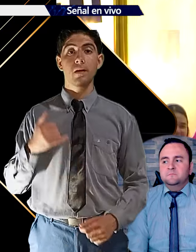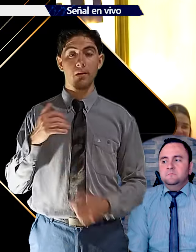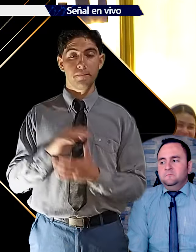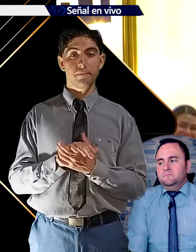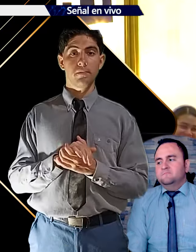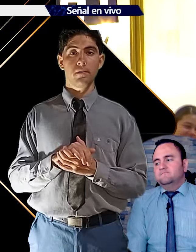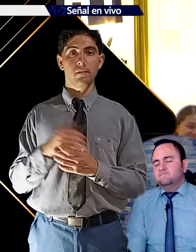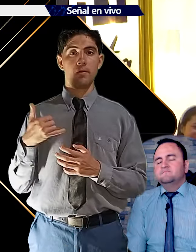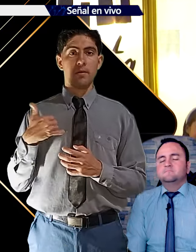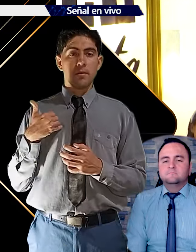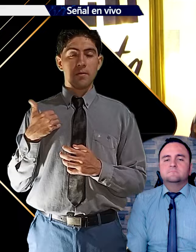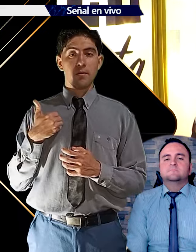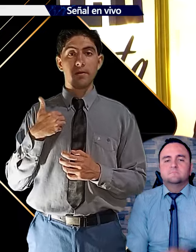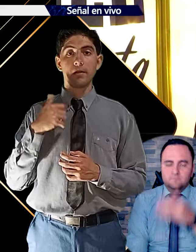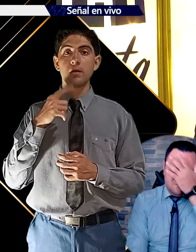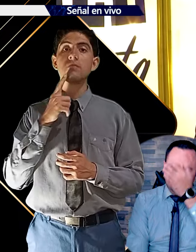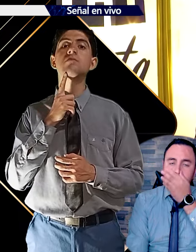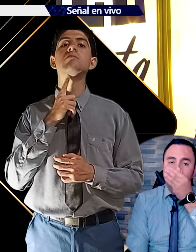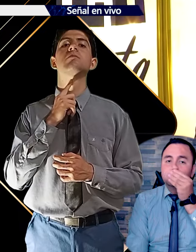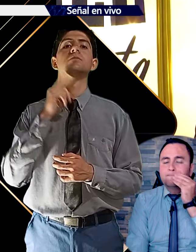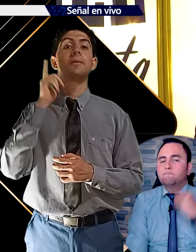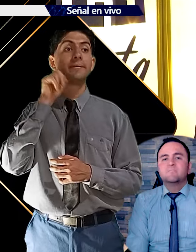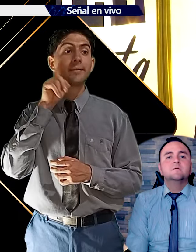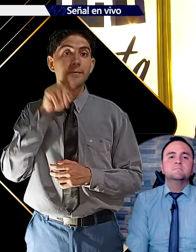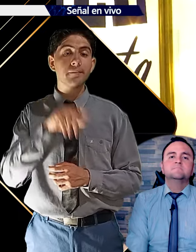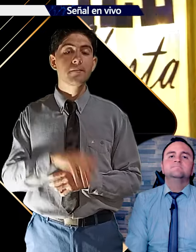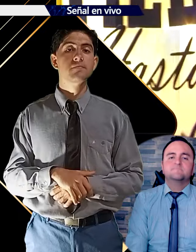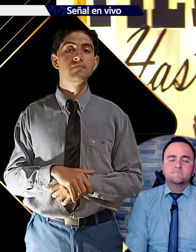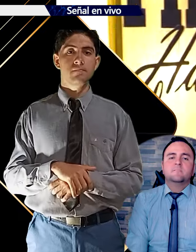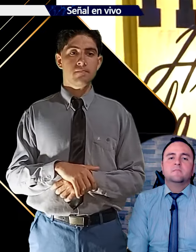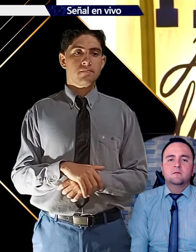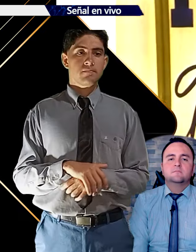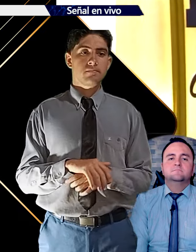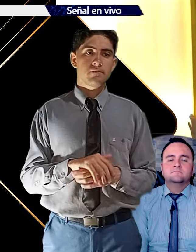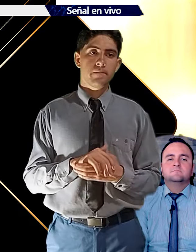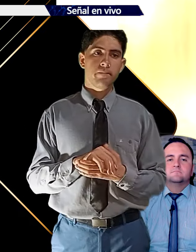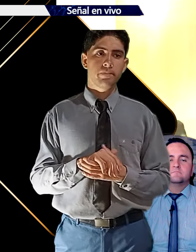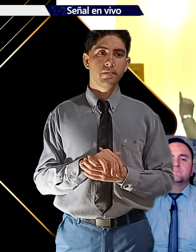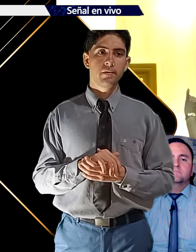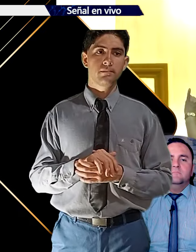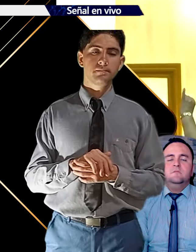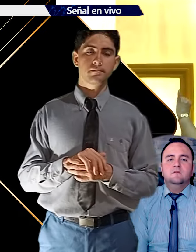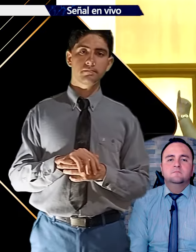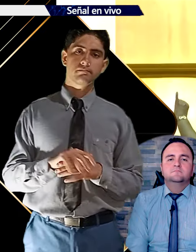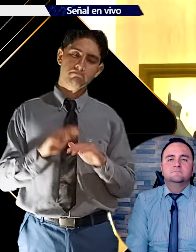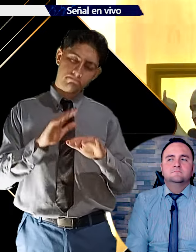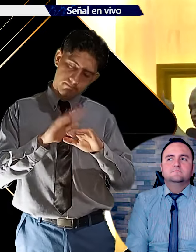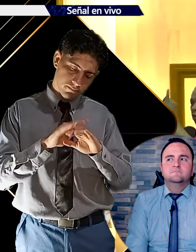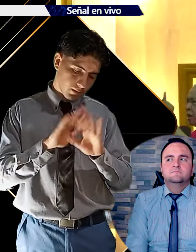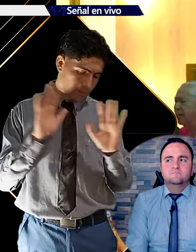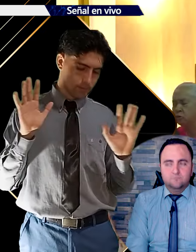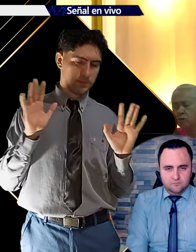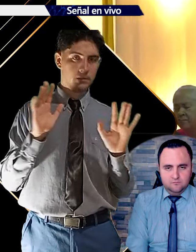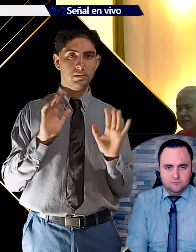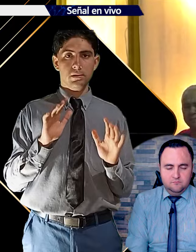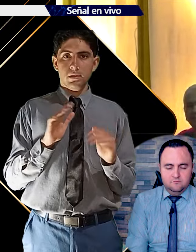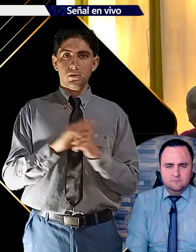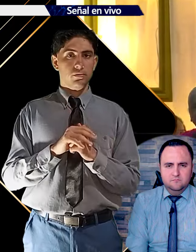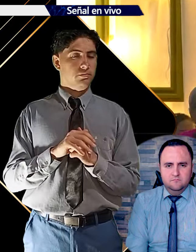Yo sé lo que estoy diciendo. Les encanta jugar a la gallina ciega con los padres. Y con el